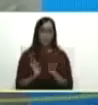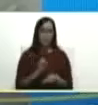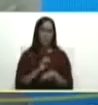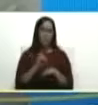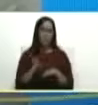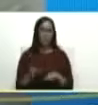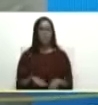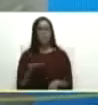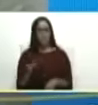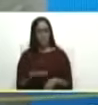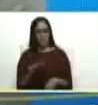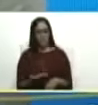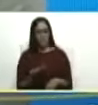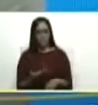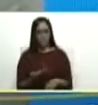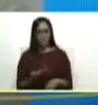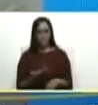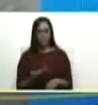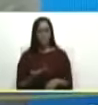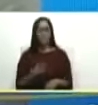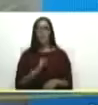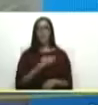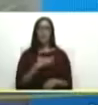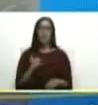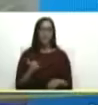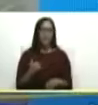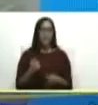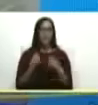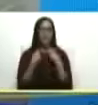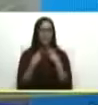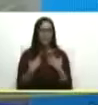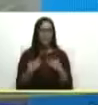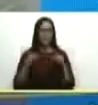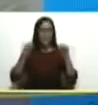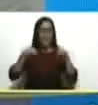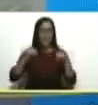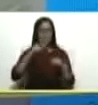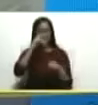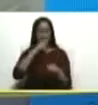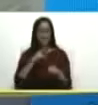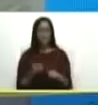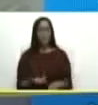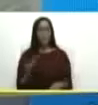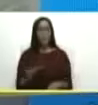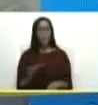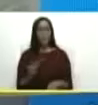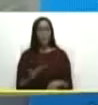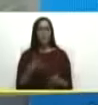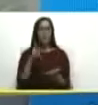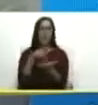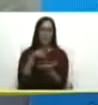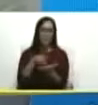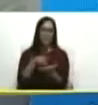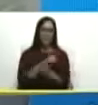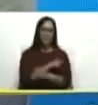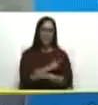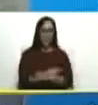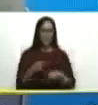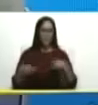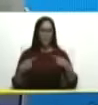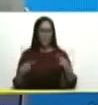sido fundamental. Y no quiero dejar pasar, y creo que ha sido también este año muy importante, la participación del Poder Popular.